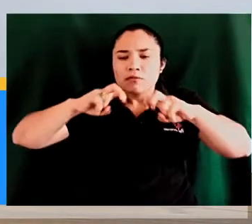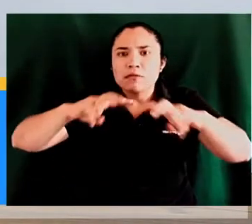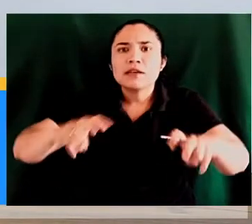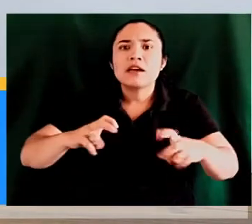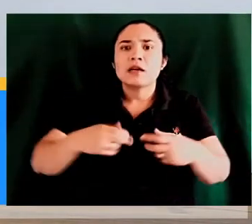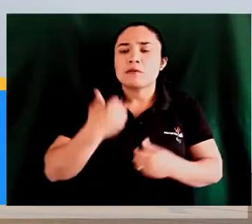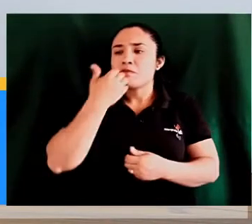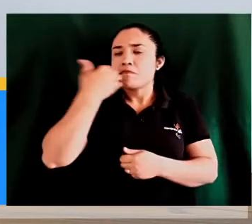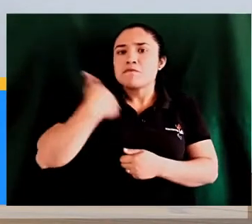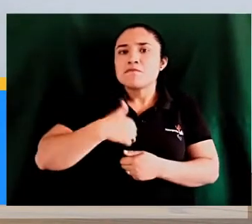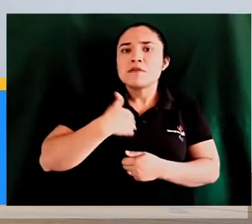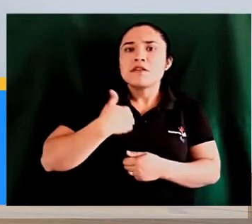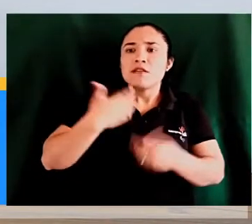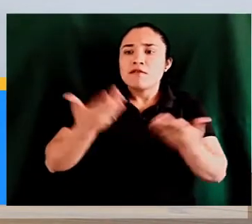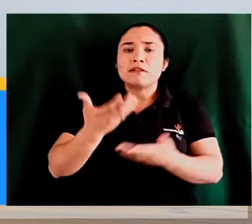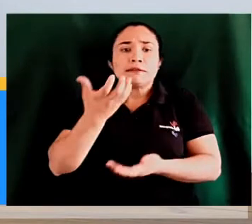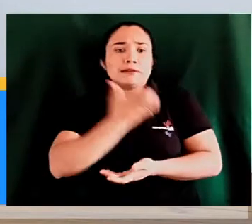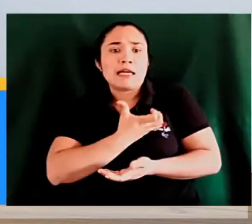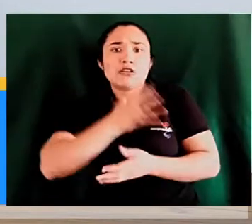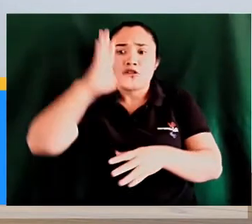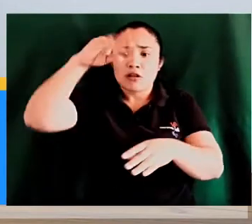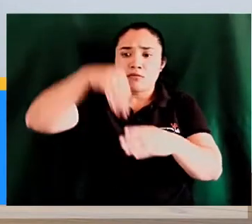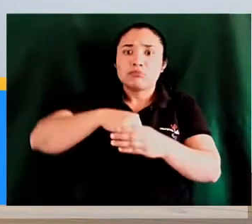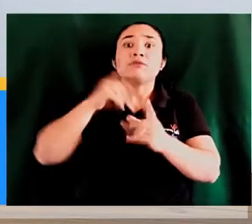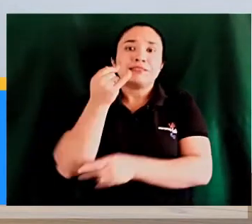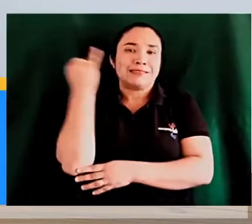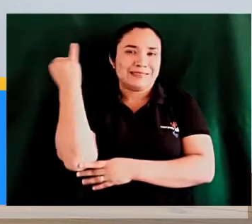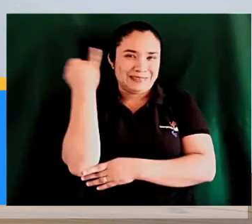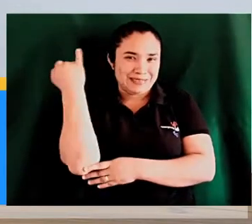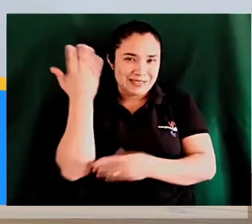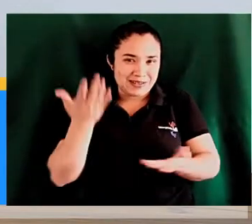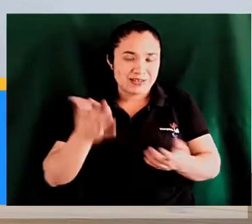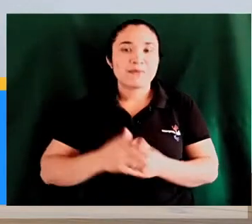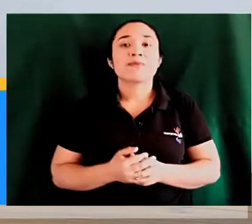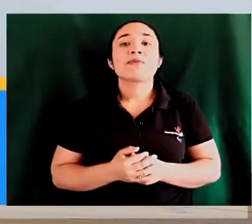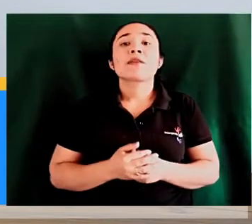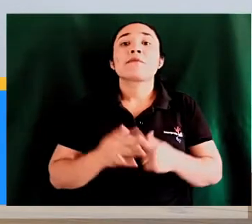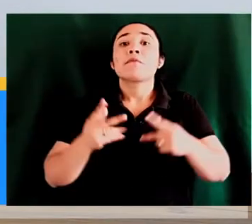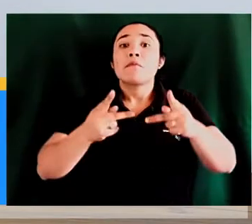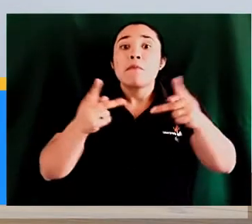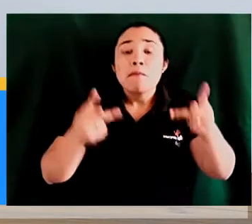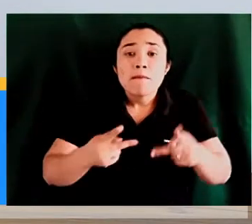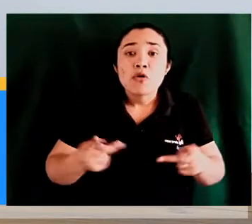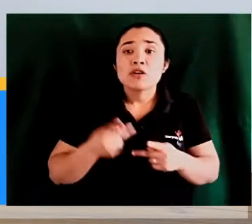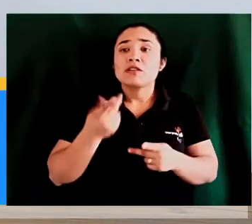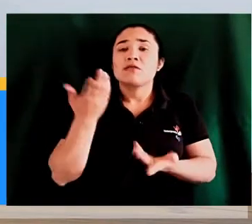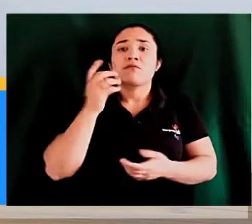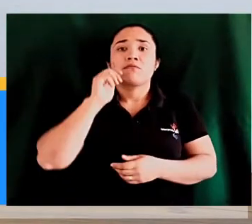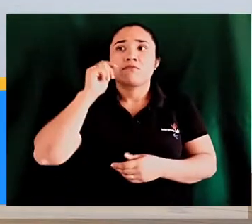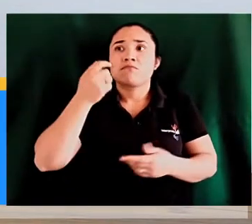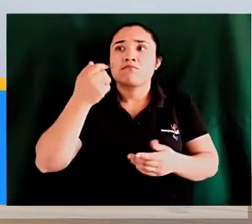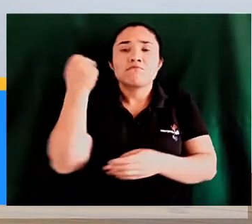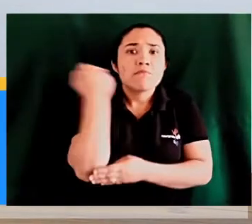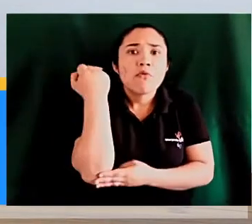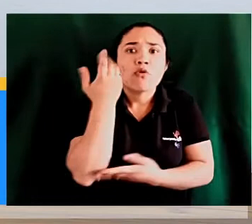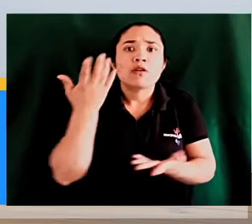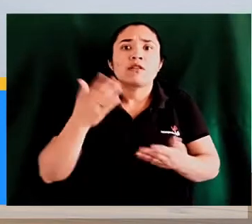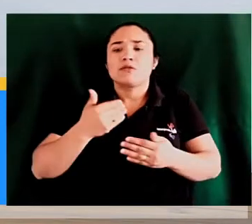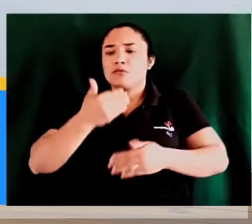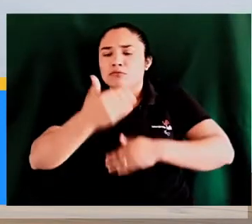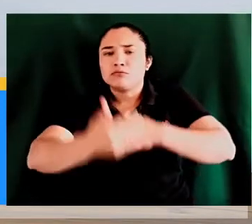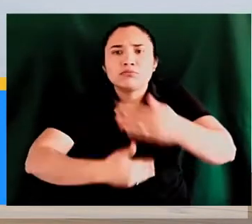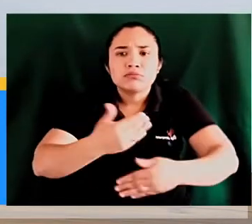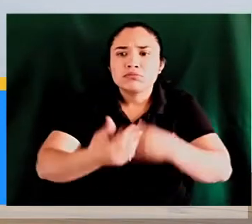en un nivel privilegiado tanto a nivel nacional como internacional proyectos académicos y emblemáticos